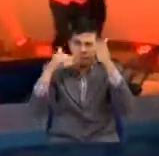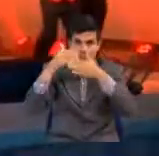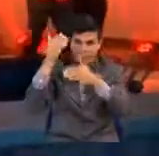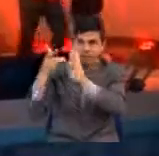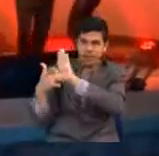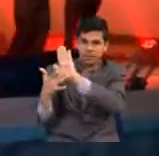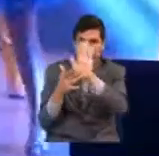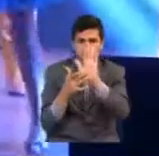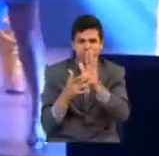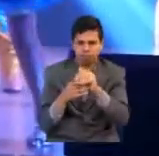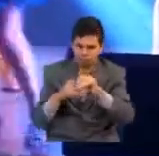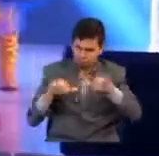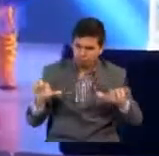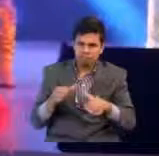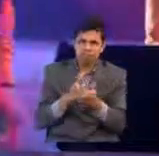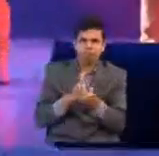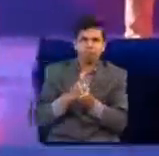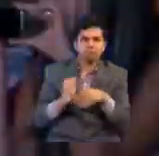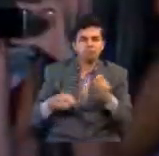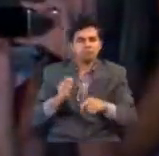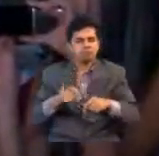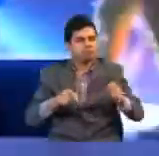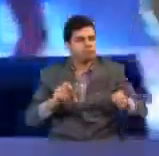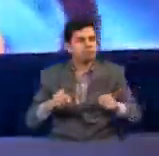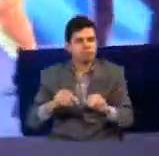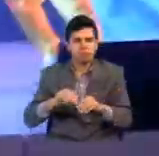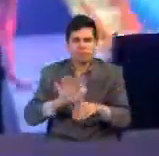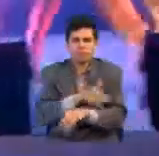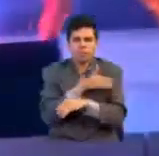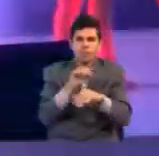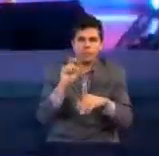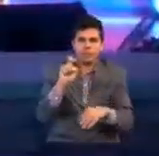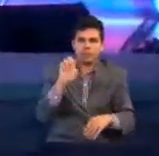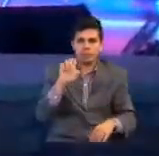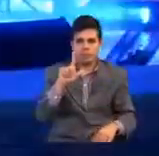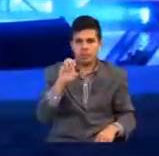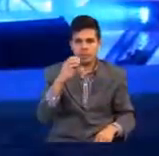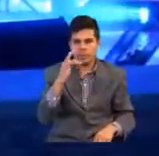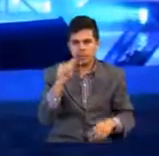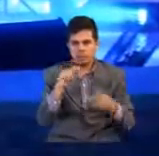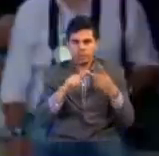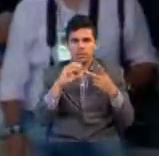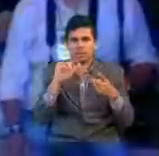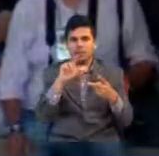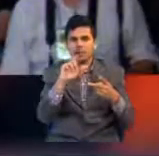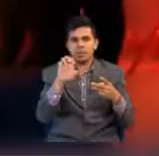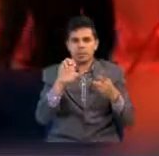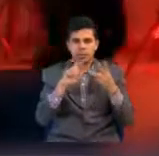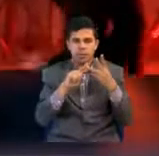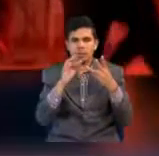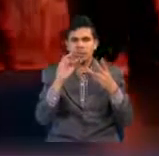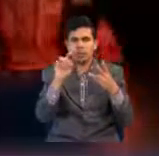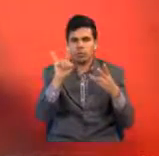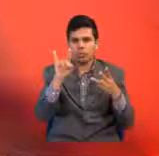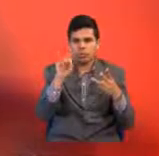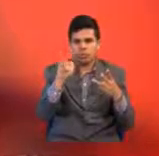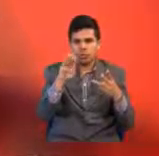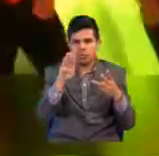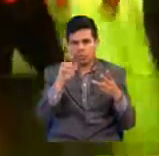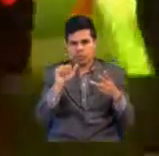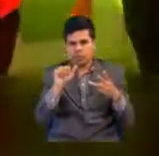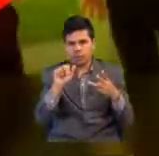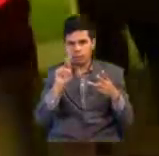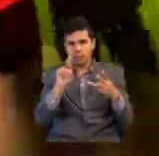escenario, que continuará con el Festival de Orquestas a cargo de La Selecta, Los de la Calle y Tumbana.